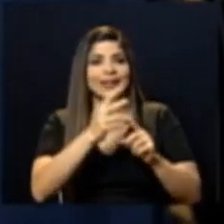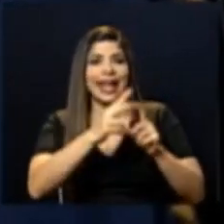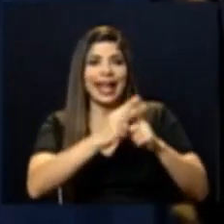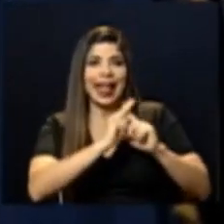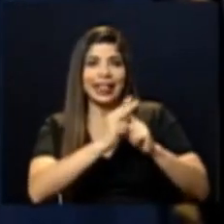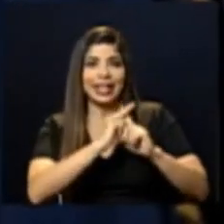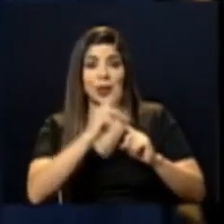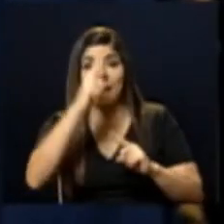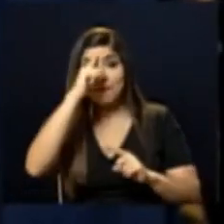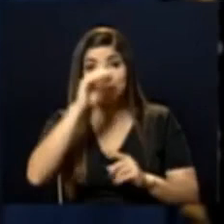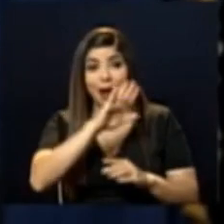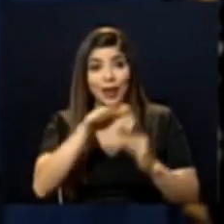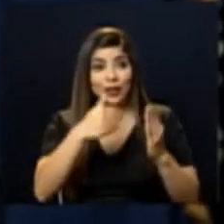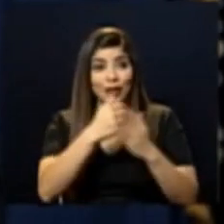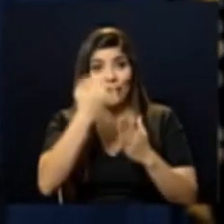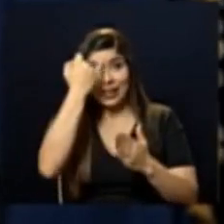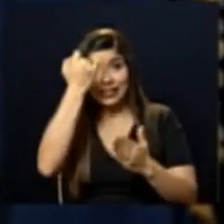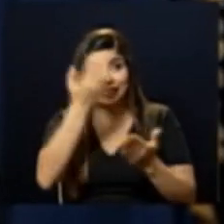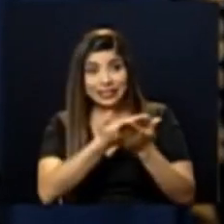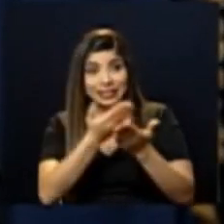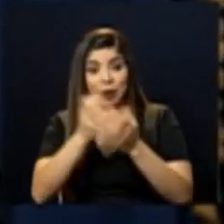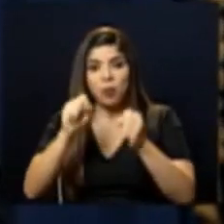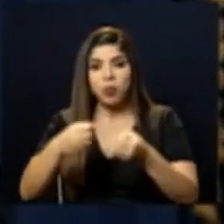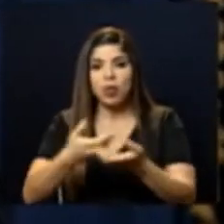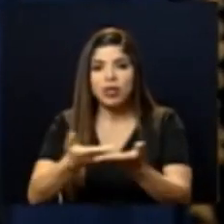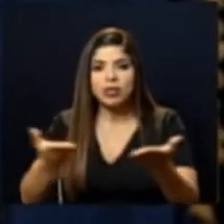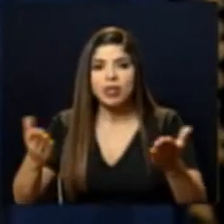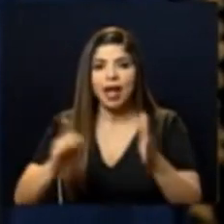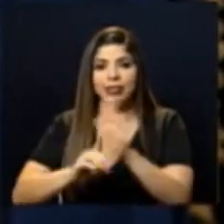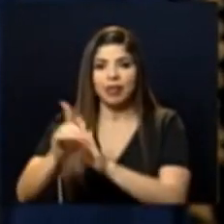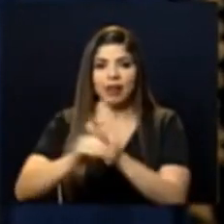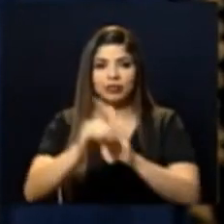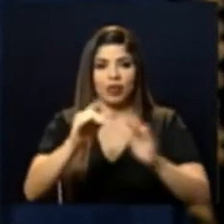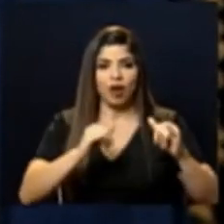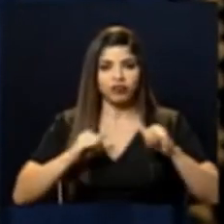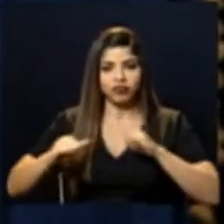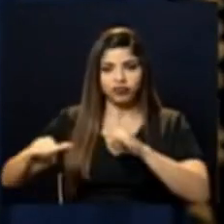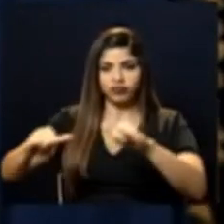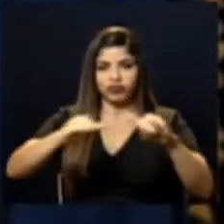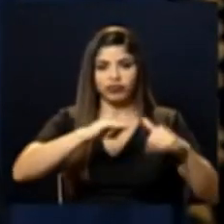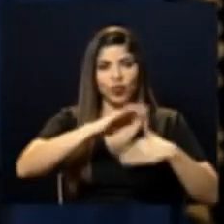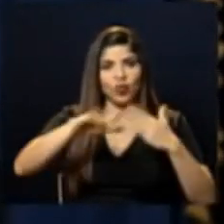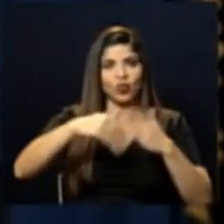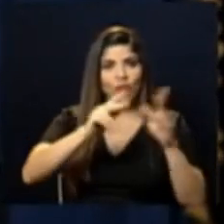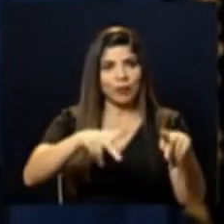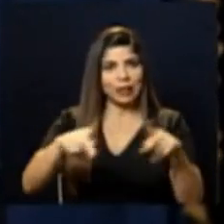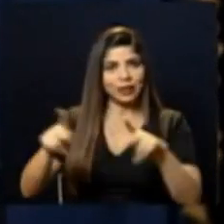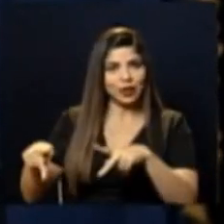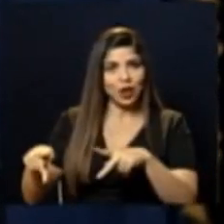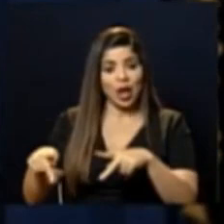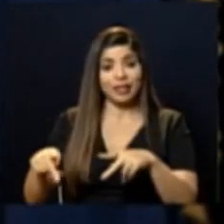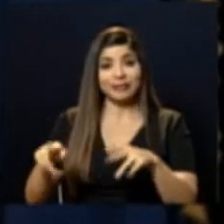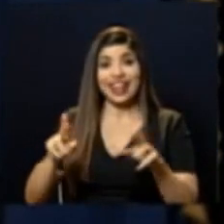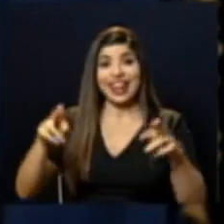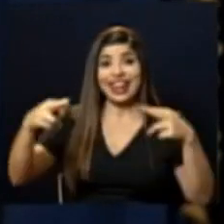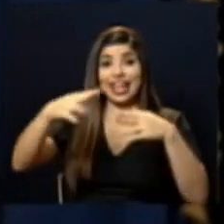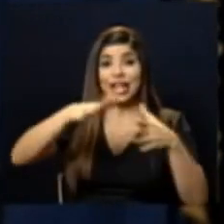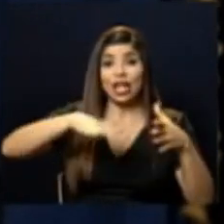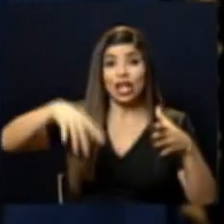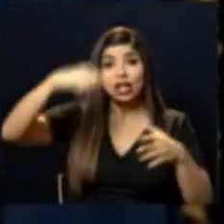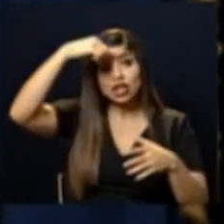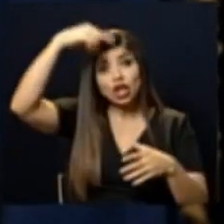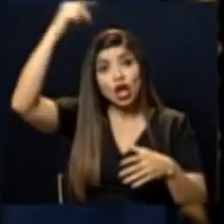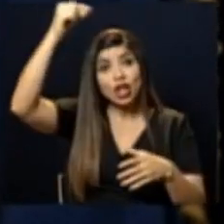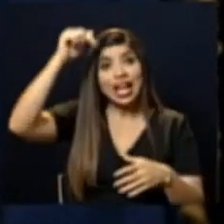estas iniciativas conlleven un desarrollo equitativo en la población. La región Chorotega es